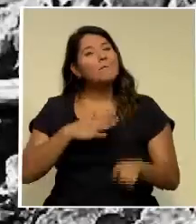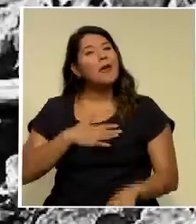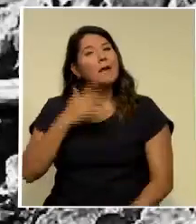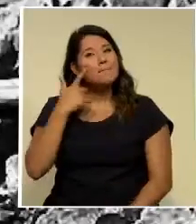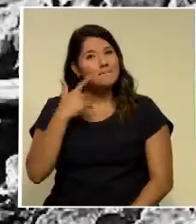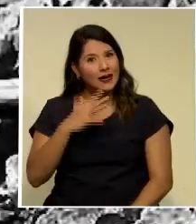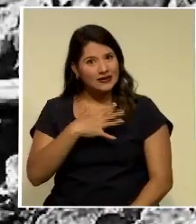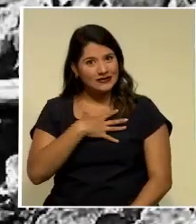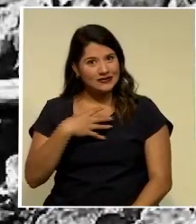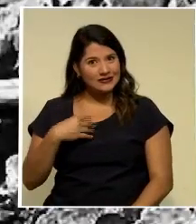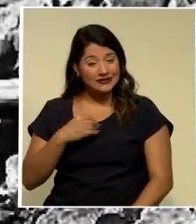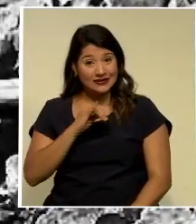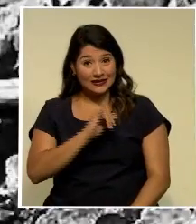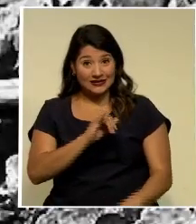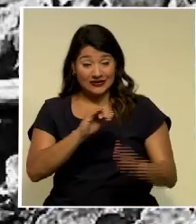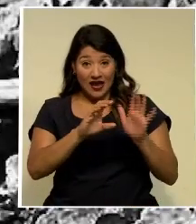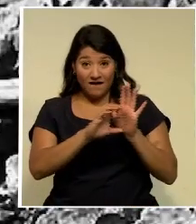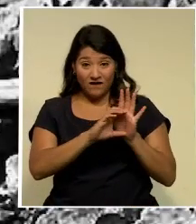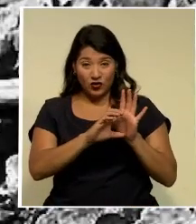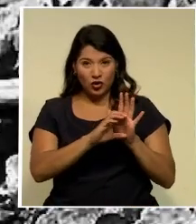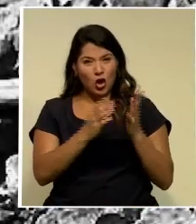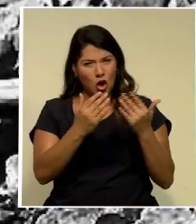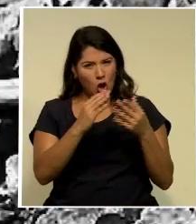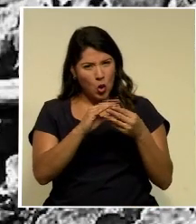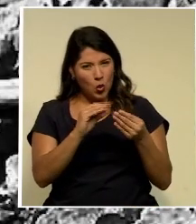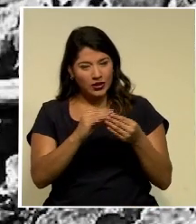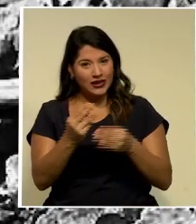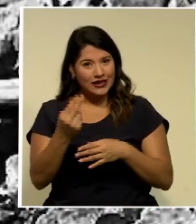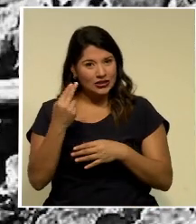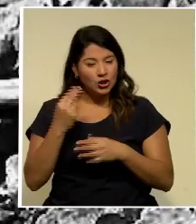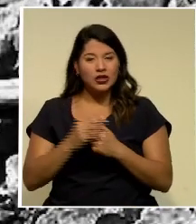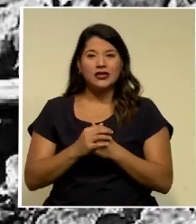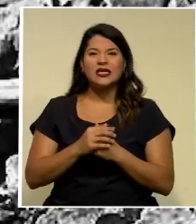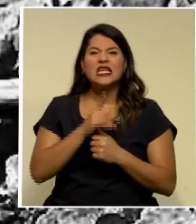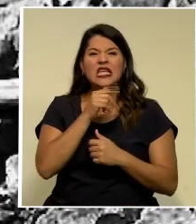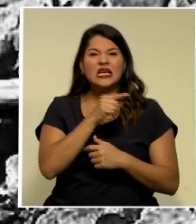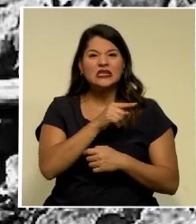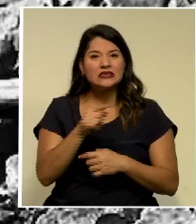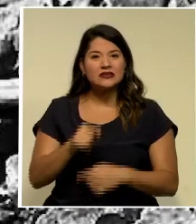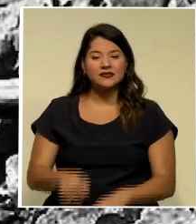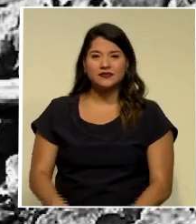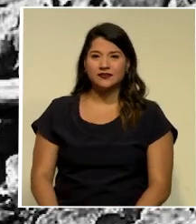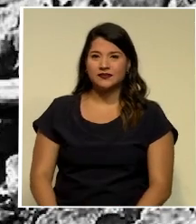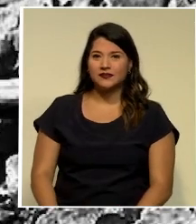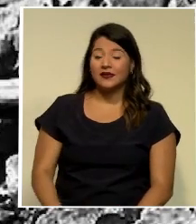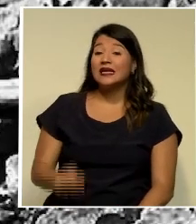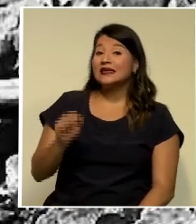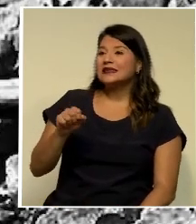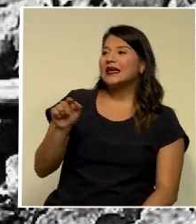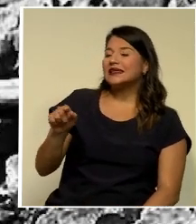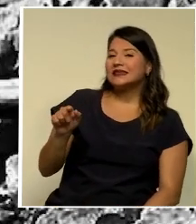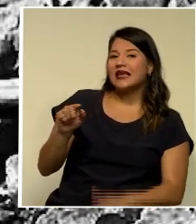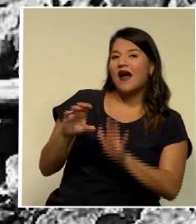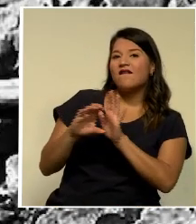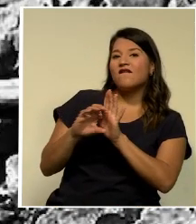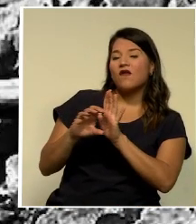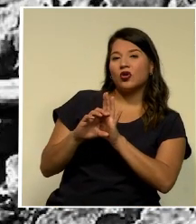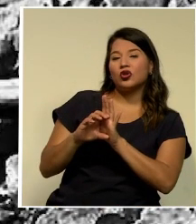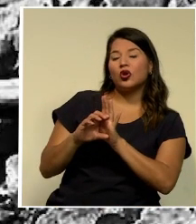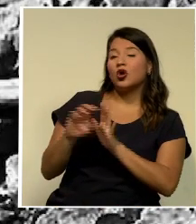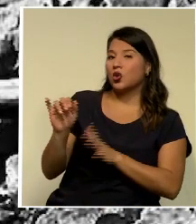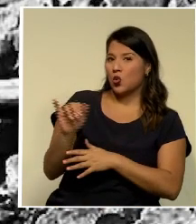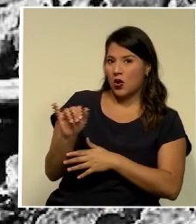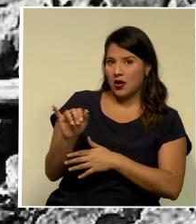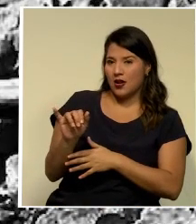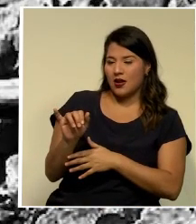fascinante, esta foto. Contanos un Sí, poco quiénes son. esta foto son unas, igual, digamos,